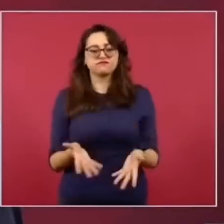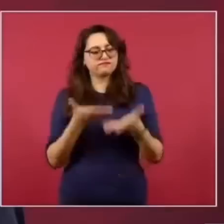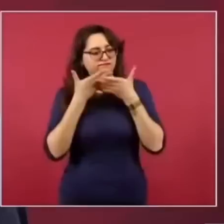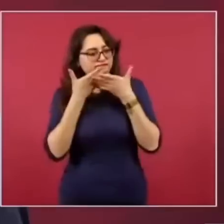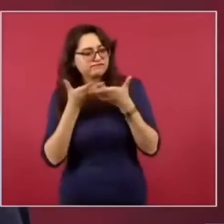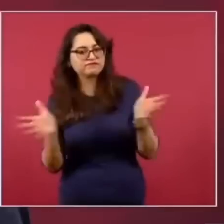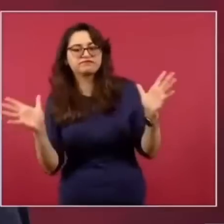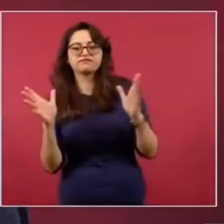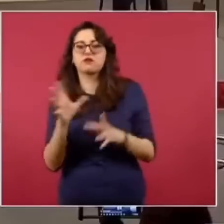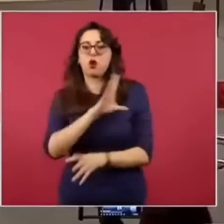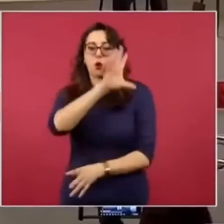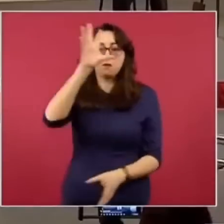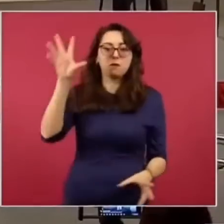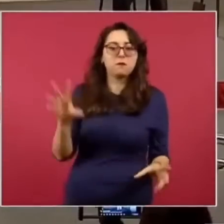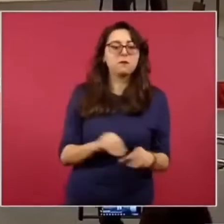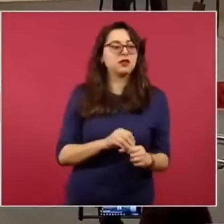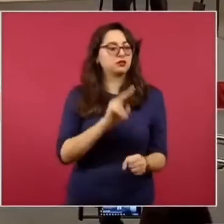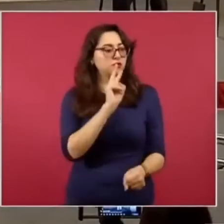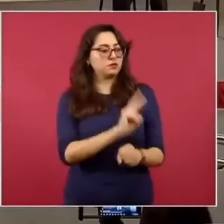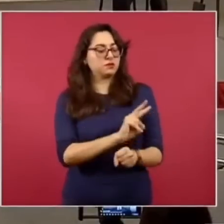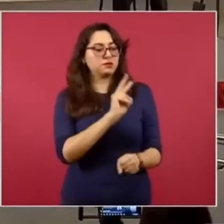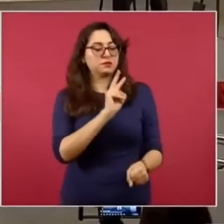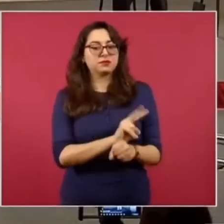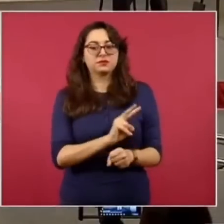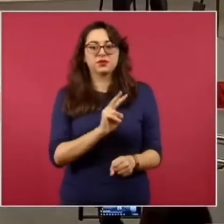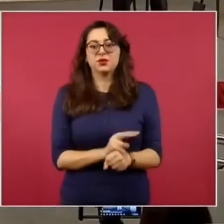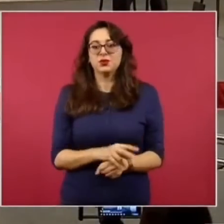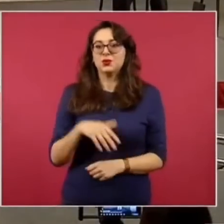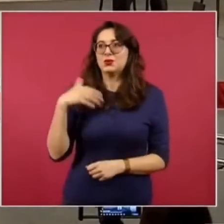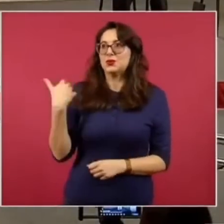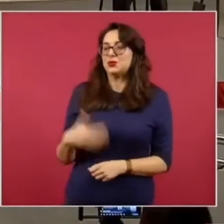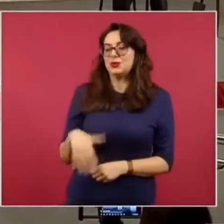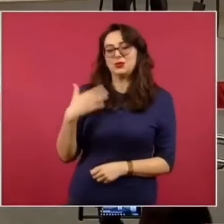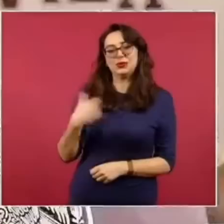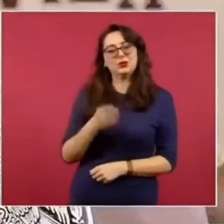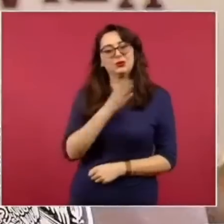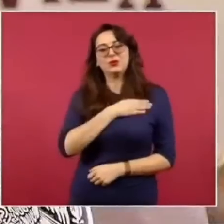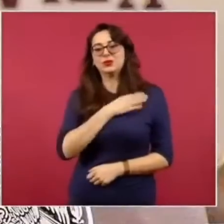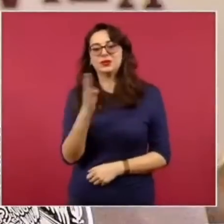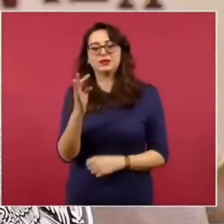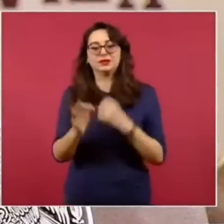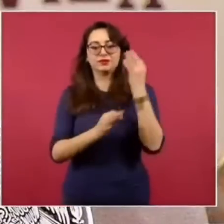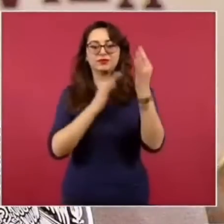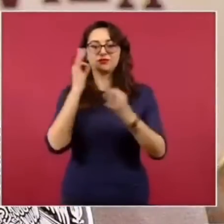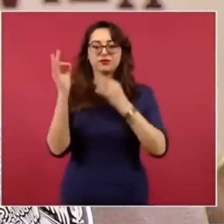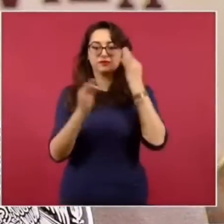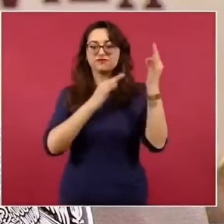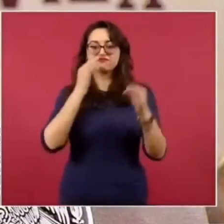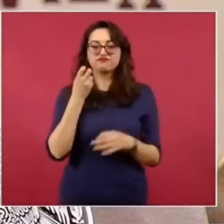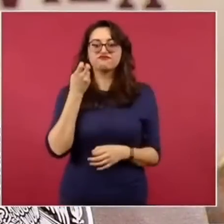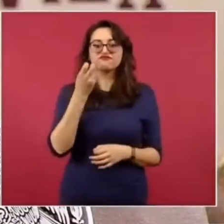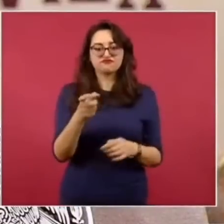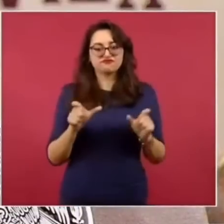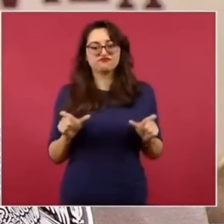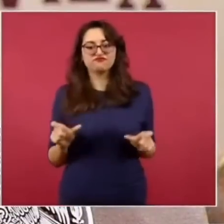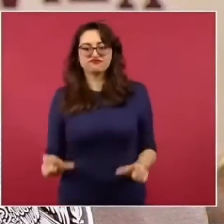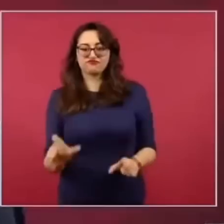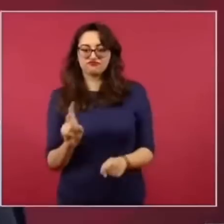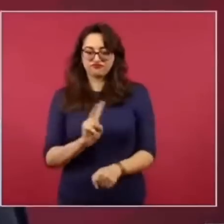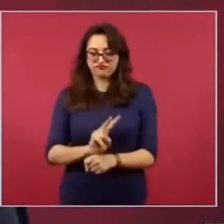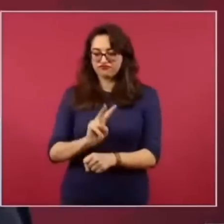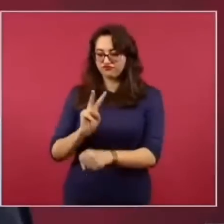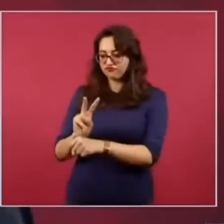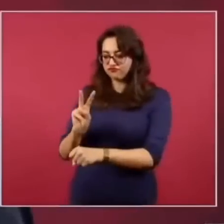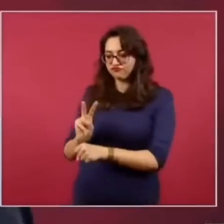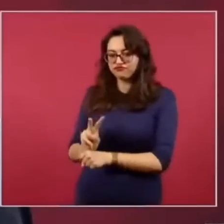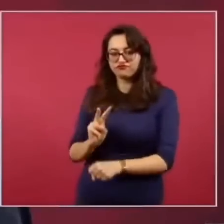solo la ley más amplia de vigilancia de precursores químicos, sino con esta reforma tendremos este carácter flexible que